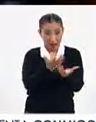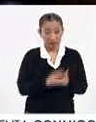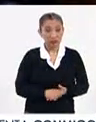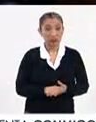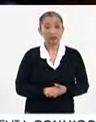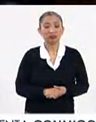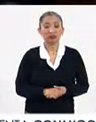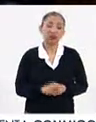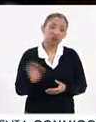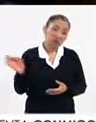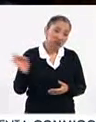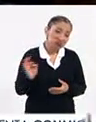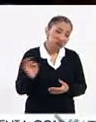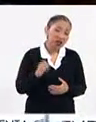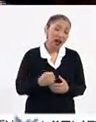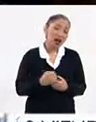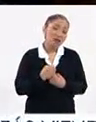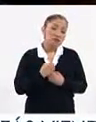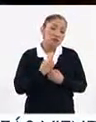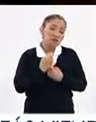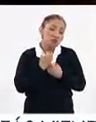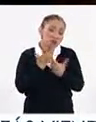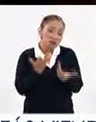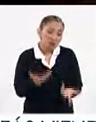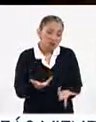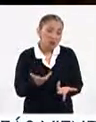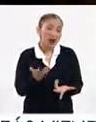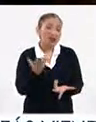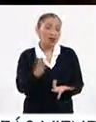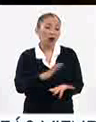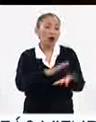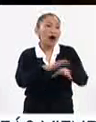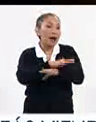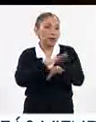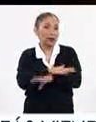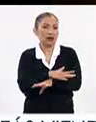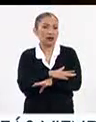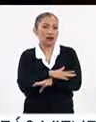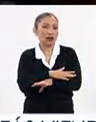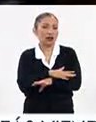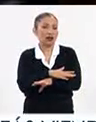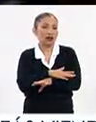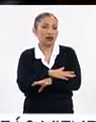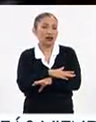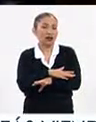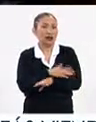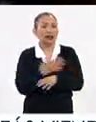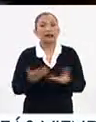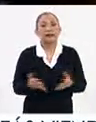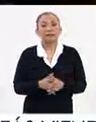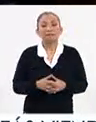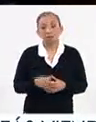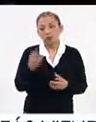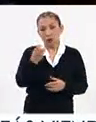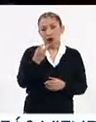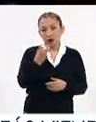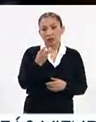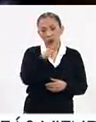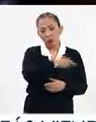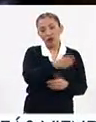Hay probabilidades de que la poesía se mute, se transforme realmente, y por eso